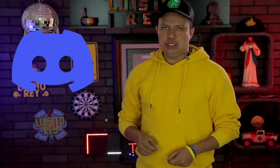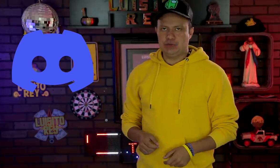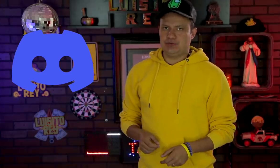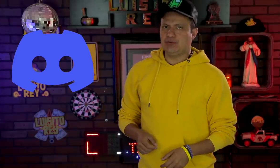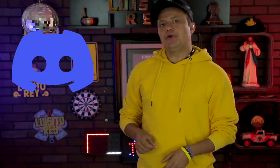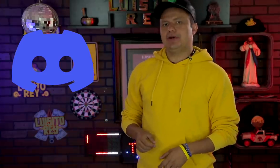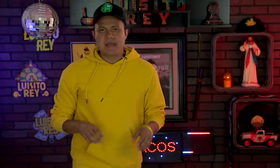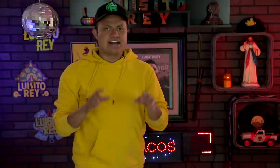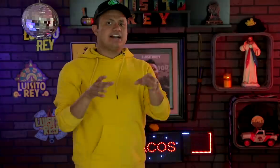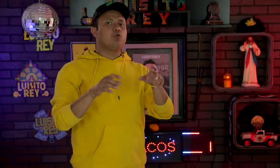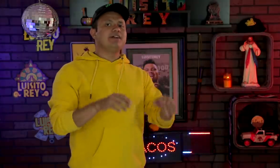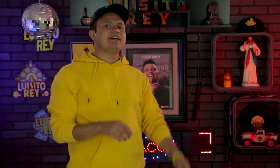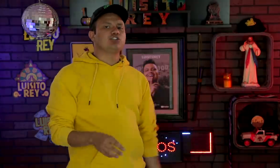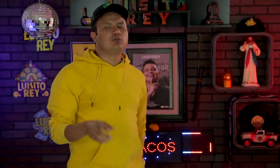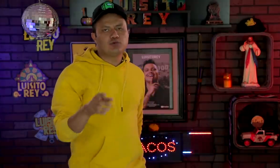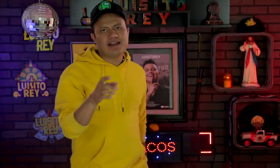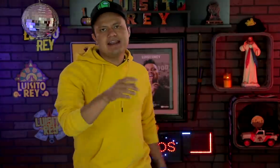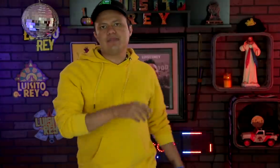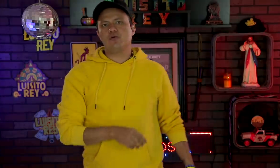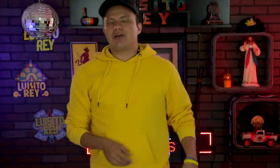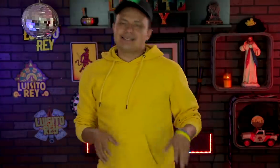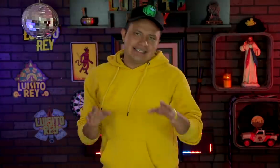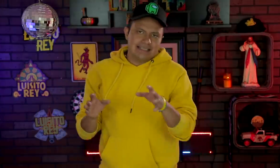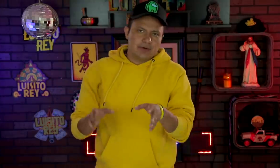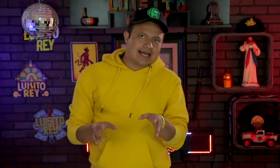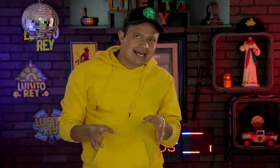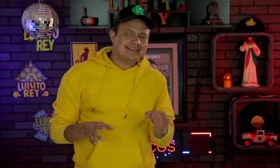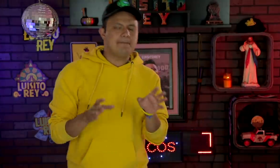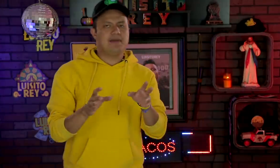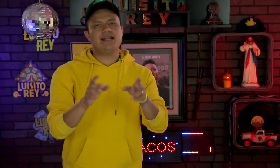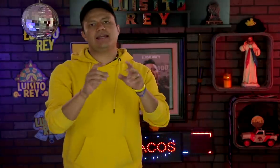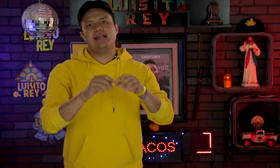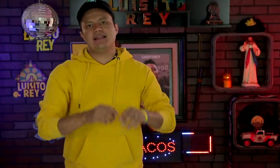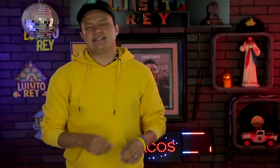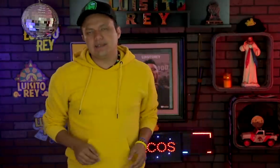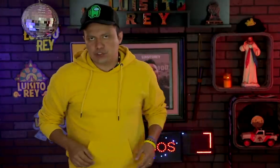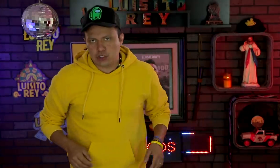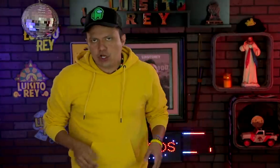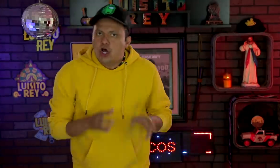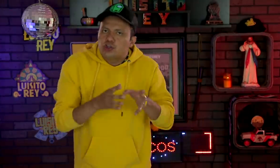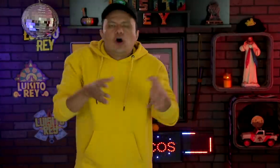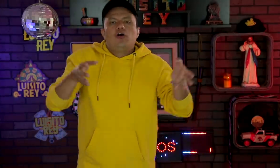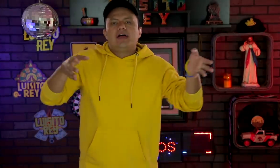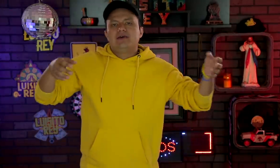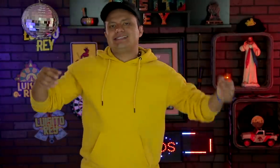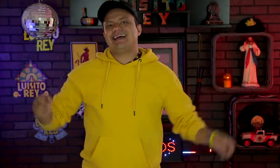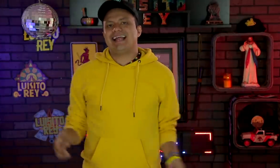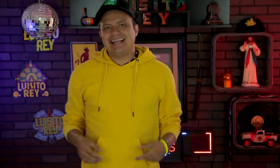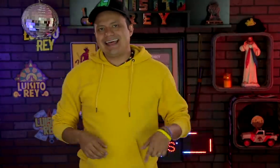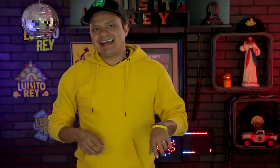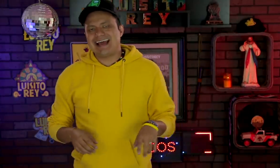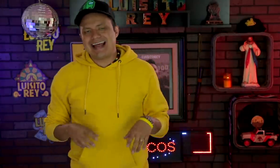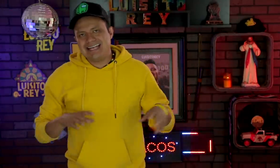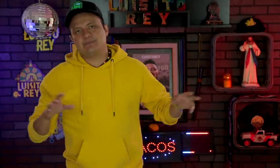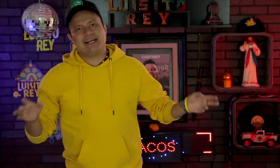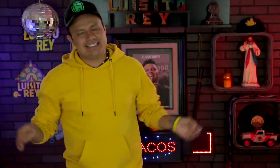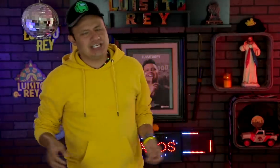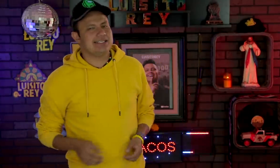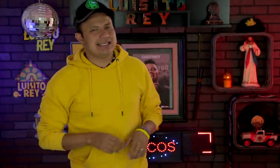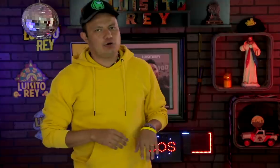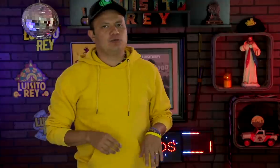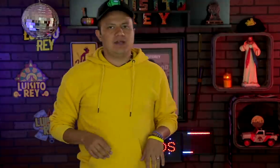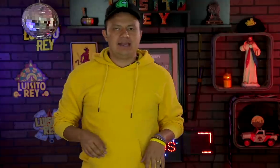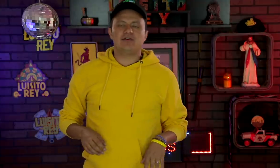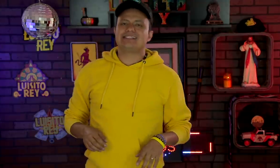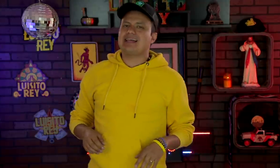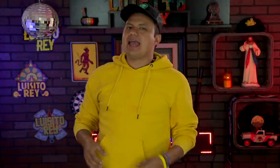de YouTube Recuerda que somos una network Así que te voy a dejar también aquí en la descripción Toda nuestra galería de canales Para que